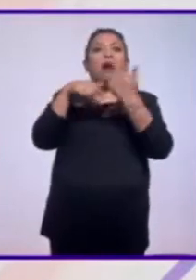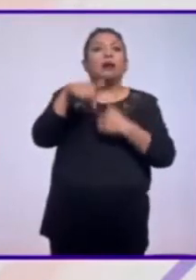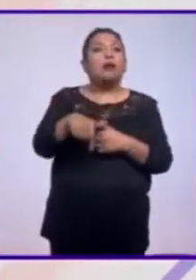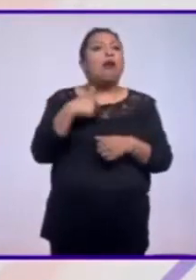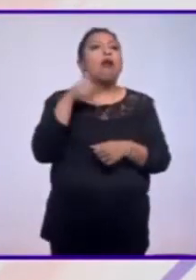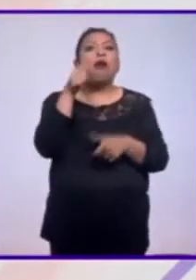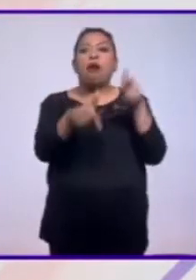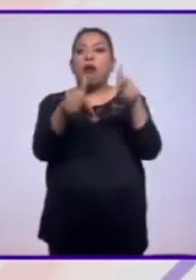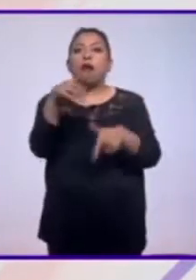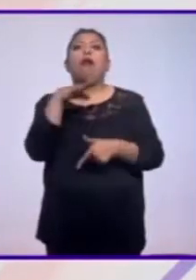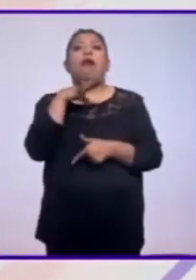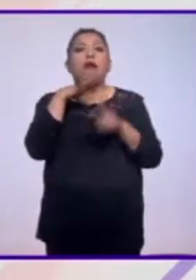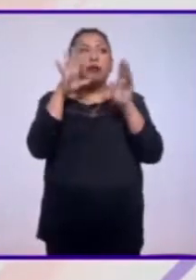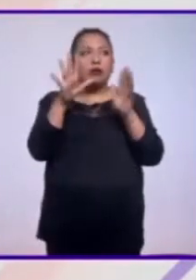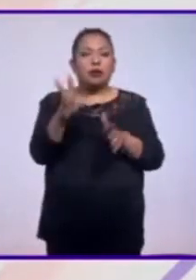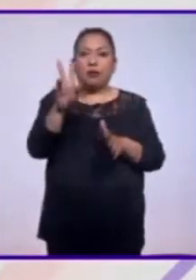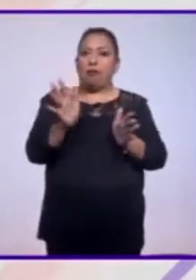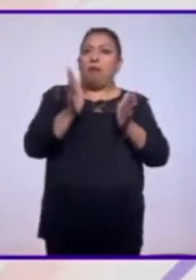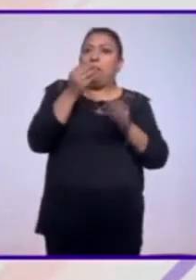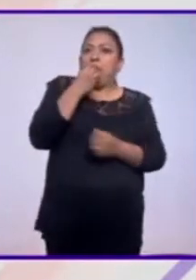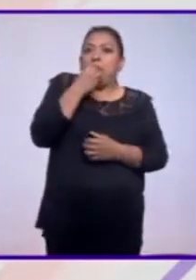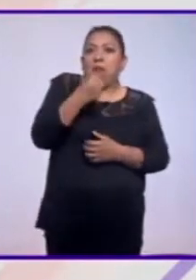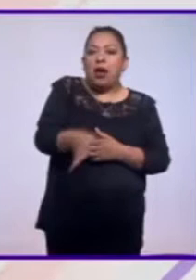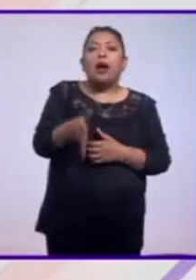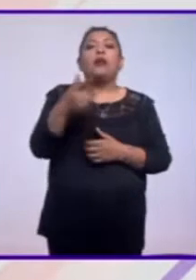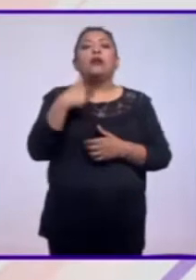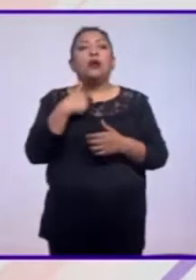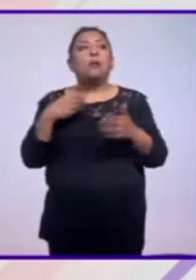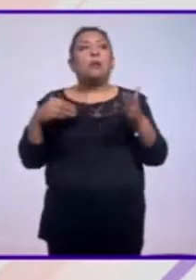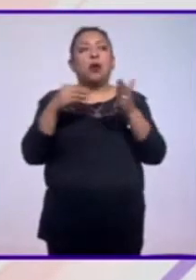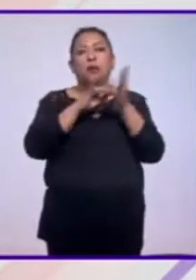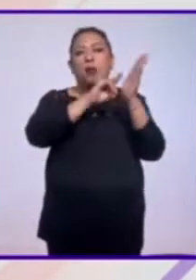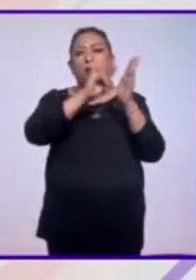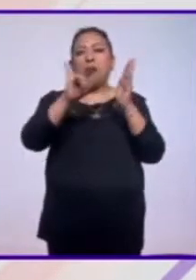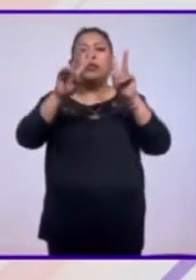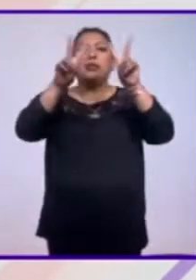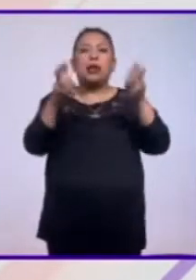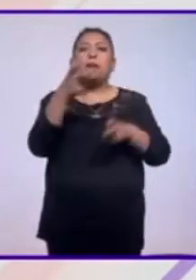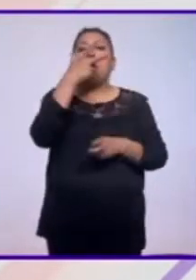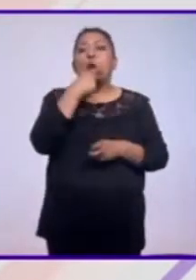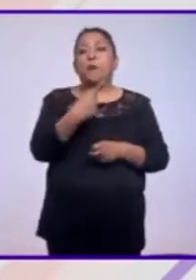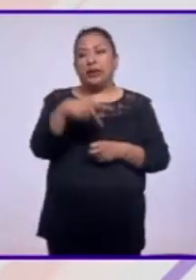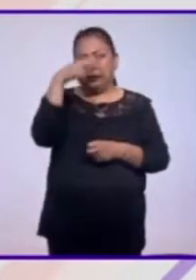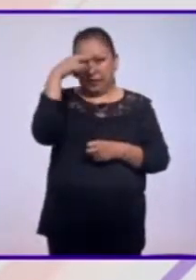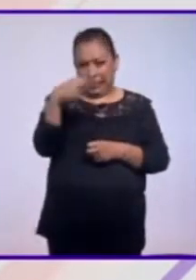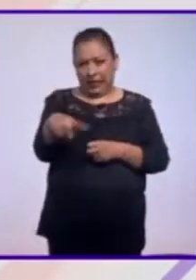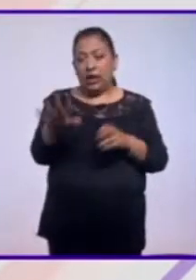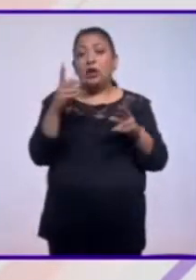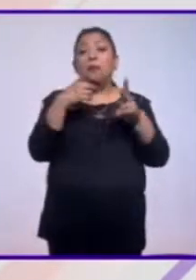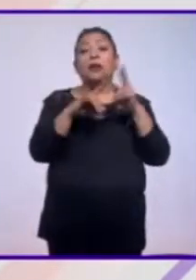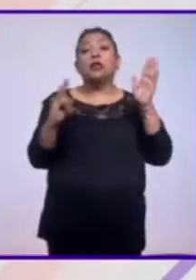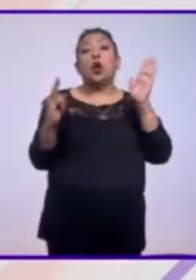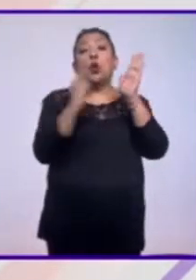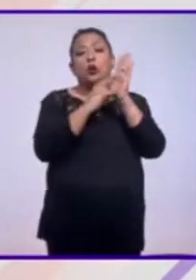¿no? Que es una sorpresa muy grata. Y hago esta línea que se llama Hombres Mexicanos, que bueno, empieza con un